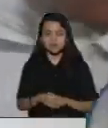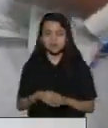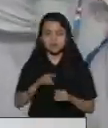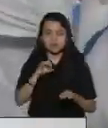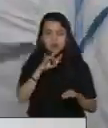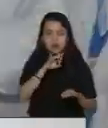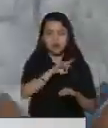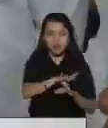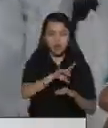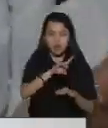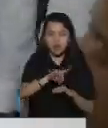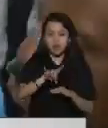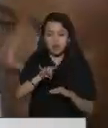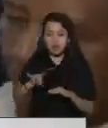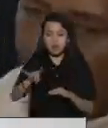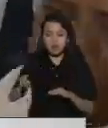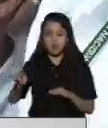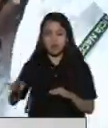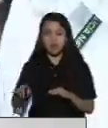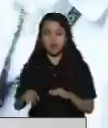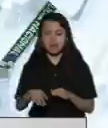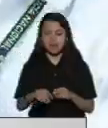que apenas pudo llegar a los